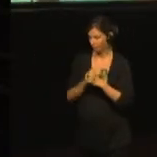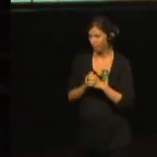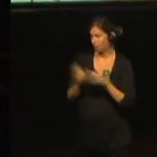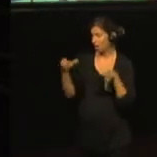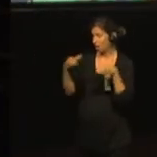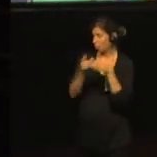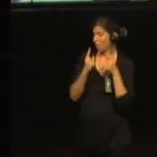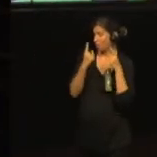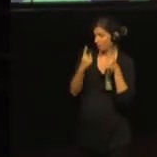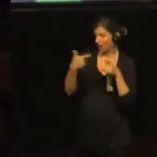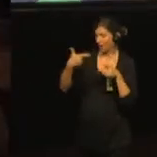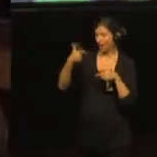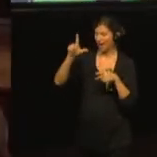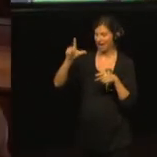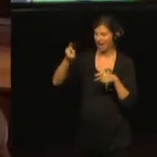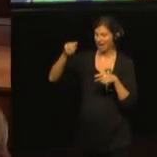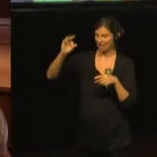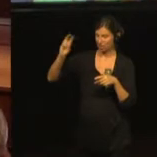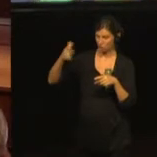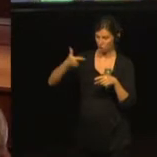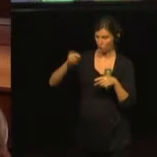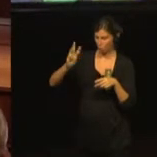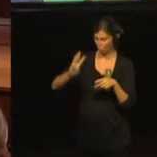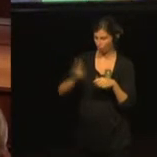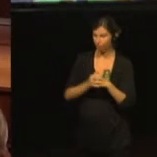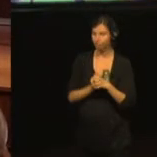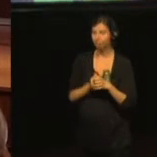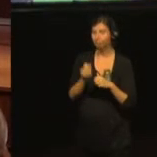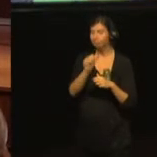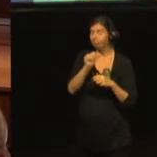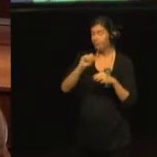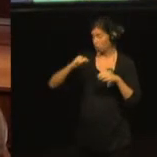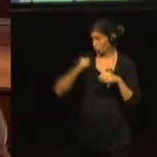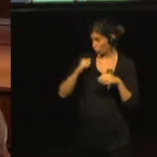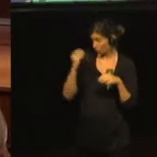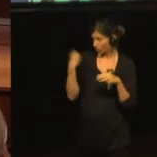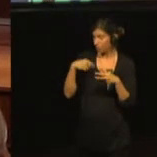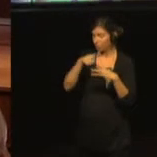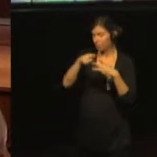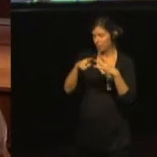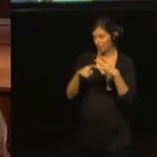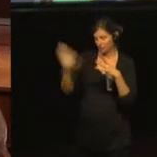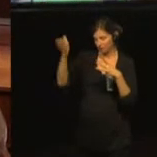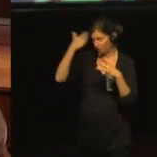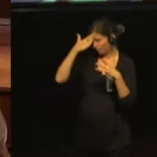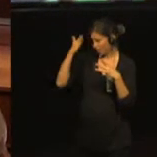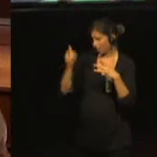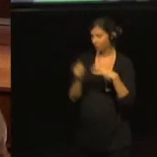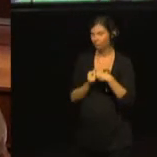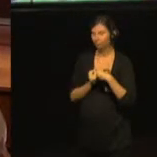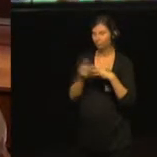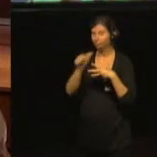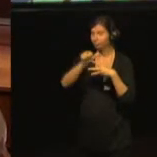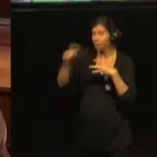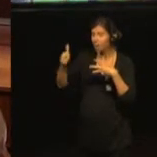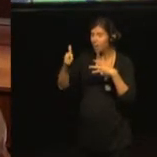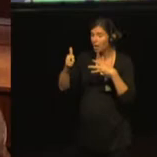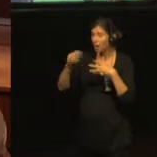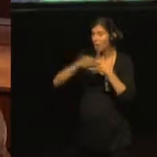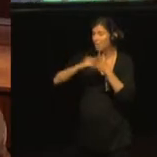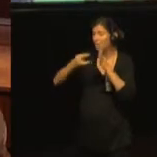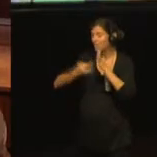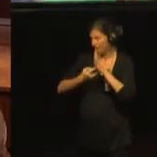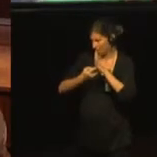3 tareas principales en Escocia. Una para confirmar el plan de implementación del proyecto. A